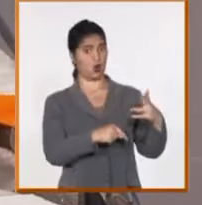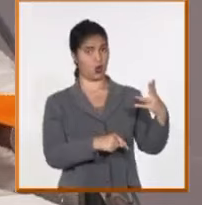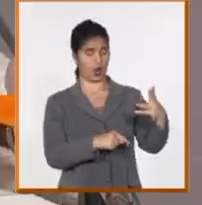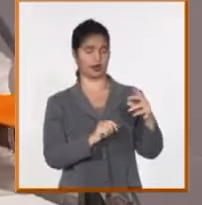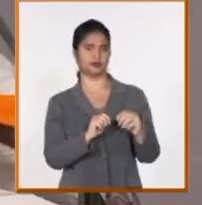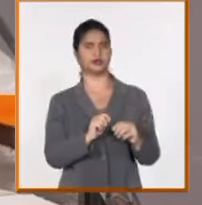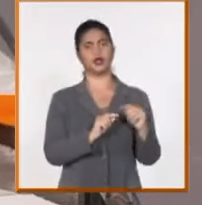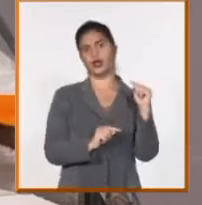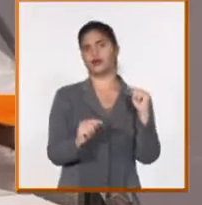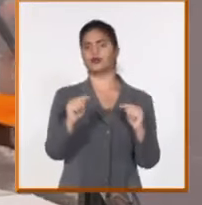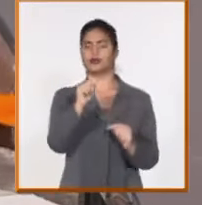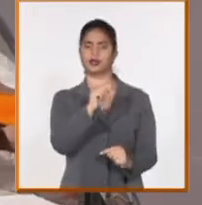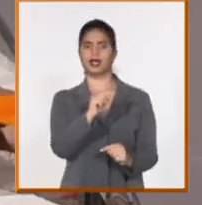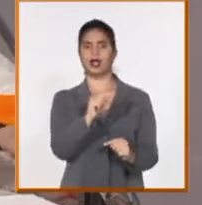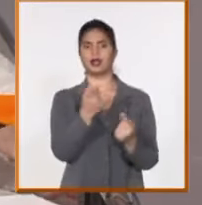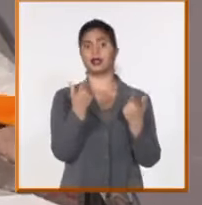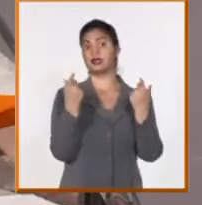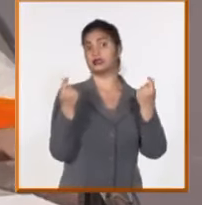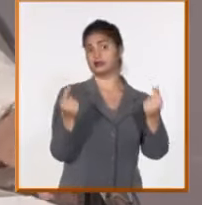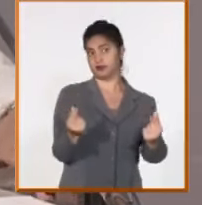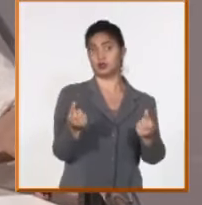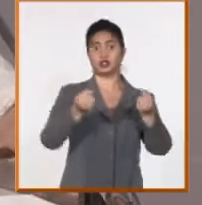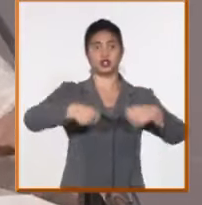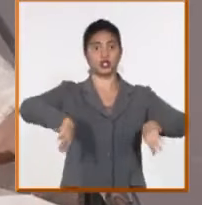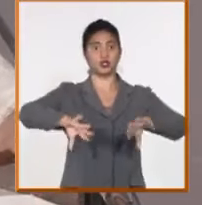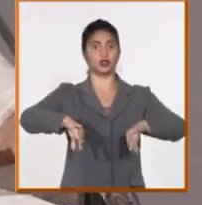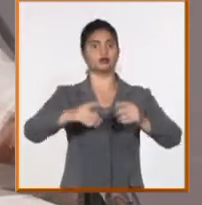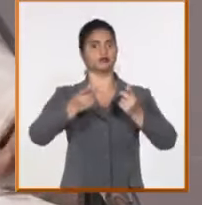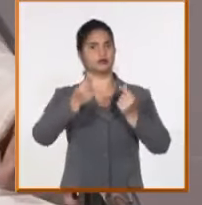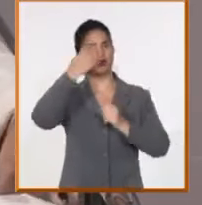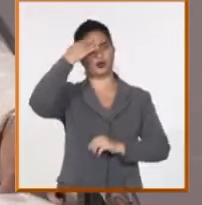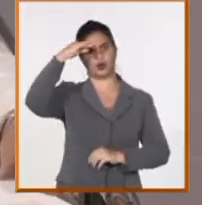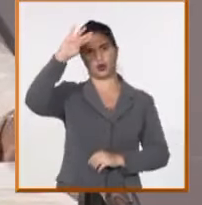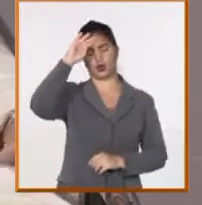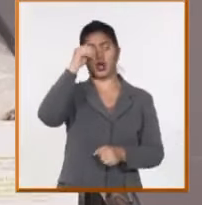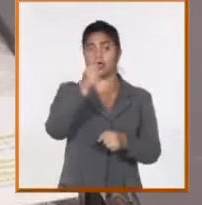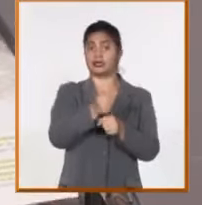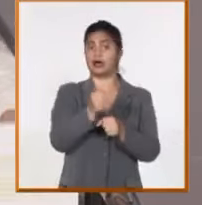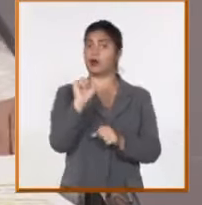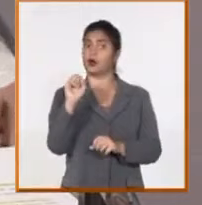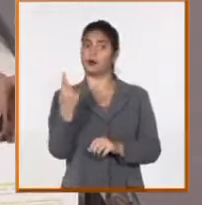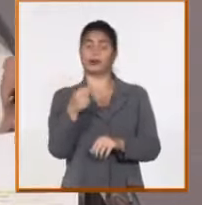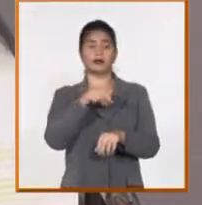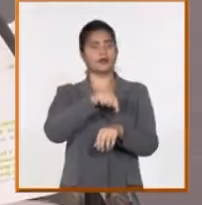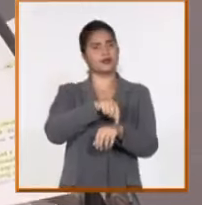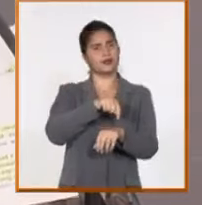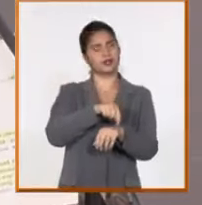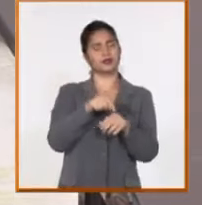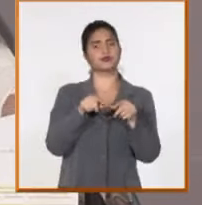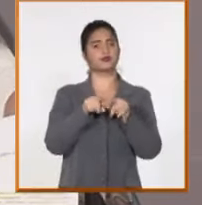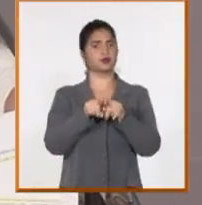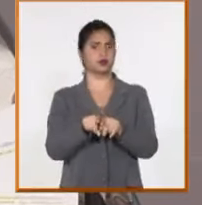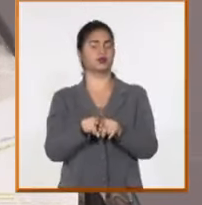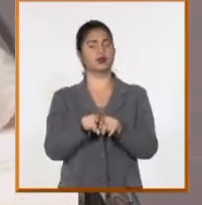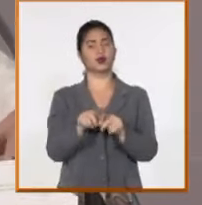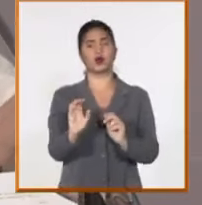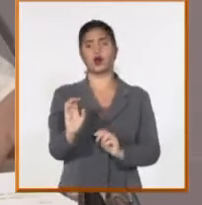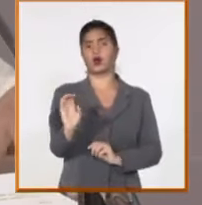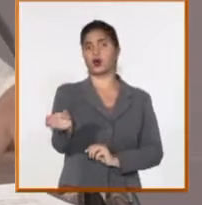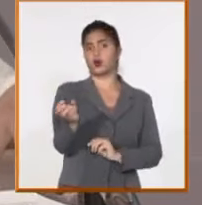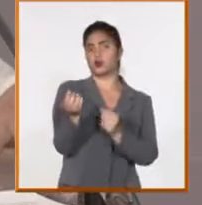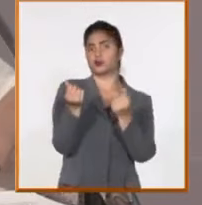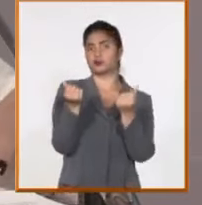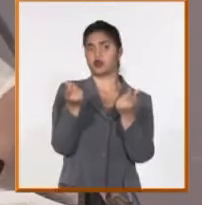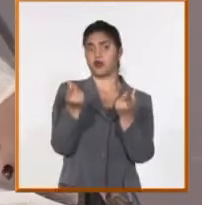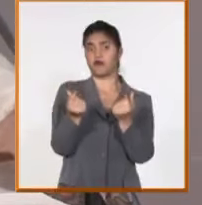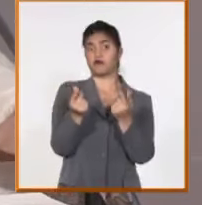fundamentalmente el tema Financiero en el país y es trabajar en un primer momento con el tema del fondo de contravalor